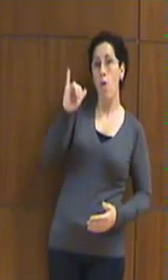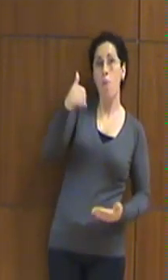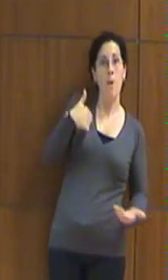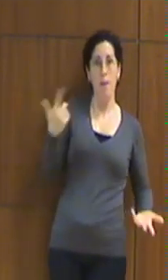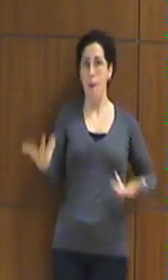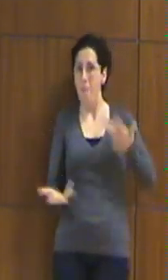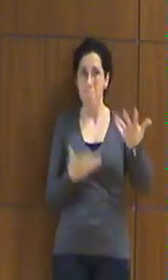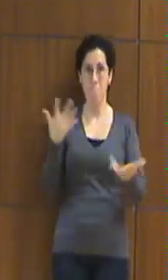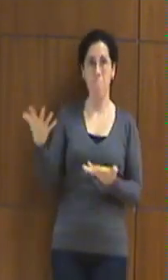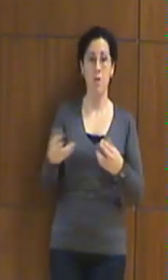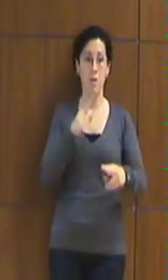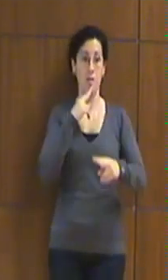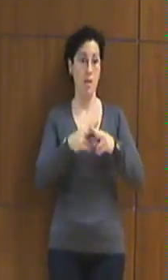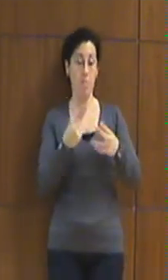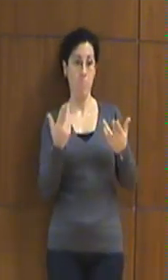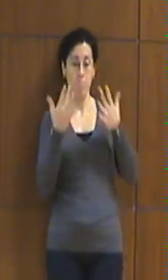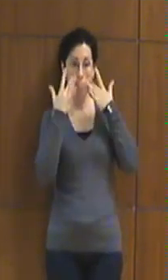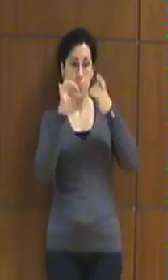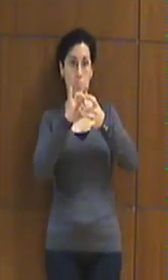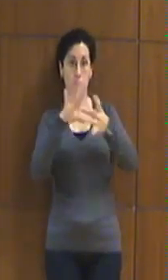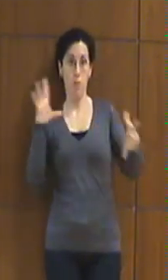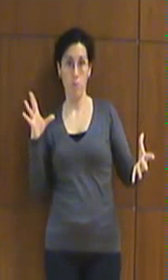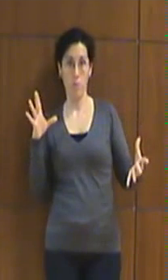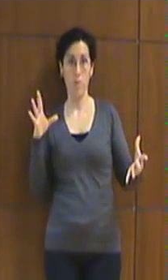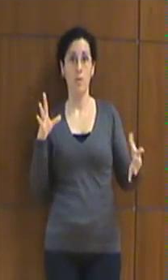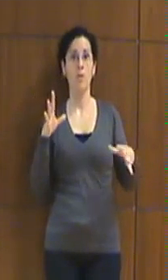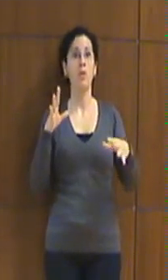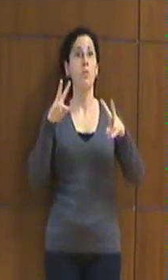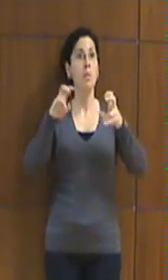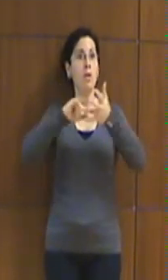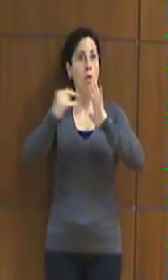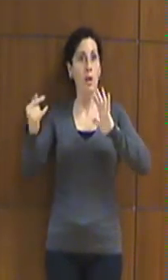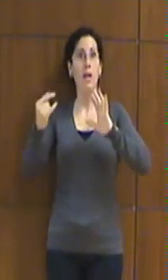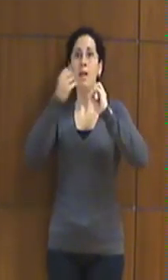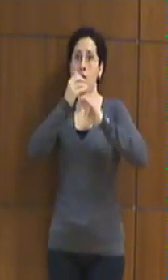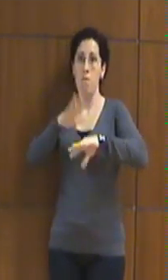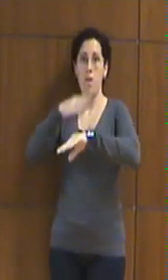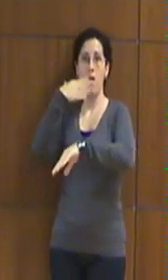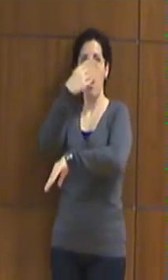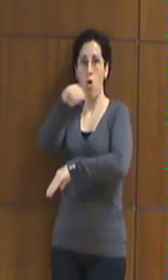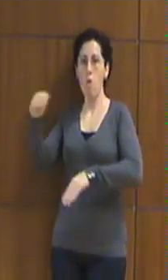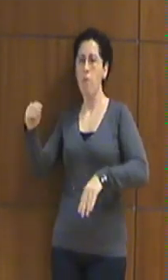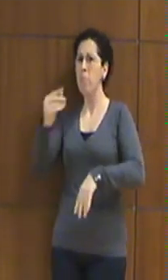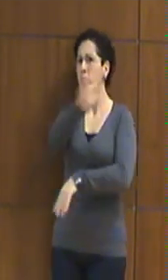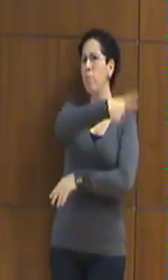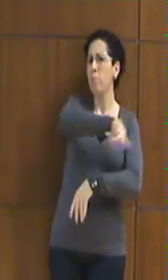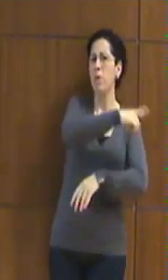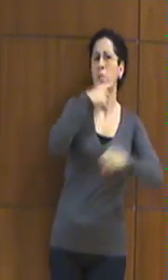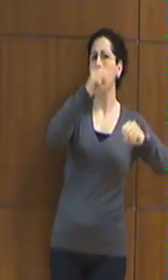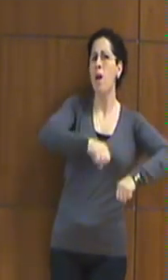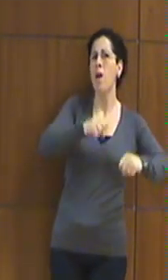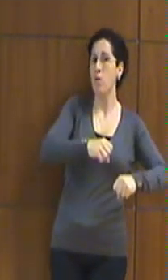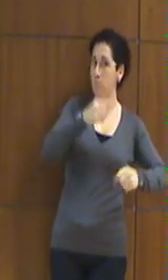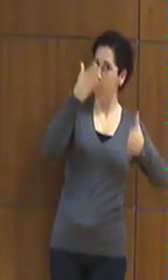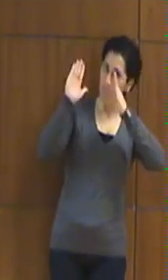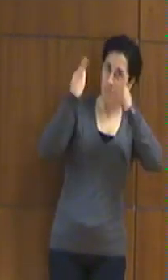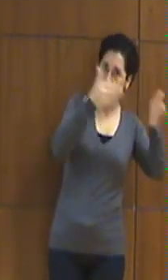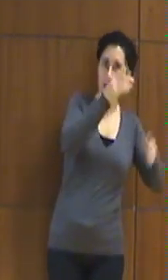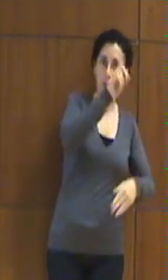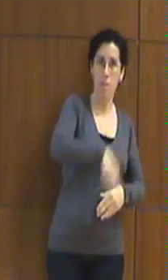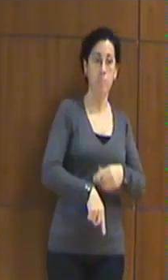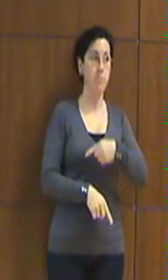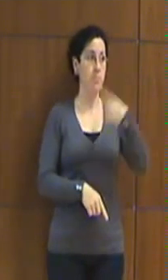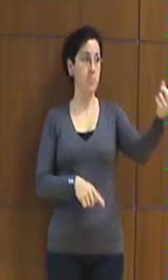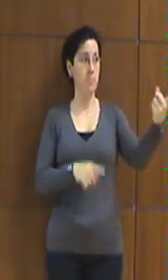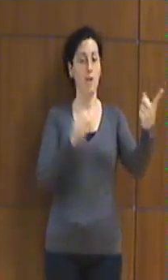brecha ahí ya, claro. Claro, entonces está muy bien para la gente joven, pero hay que pensar también en la gente que se queda parada con 50 años. Sin embargo, la gente que se queda parada